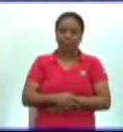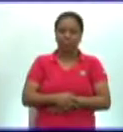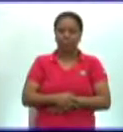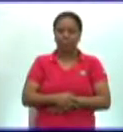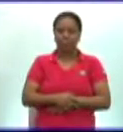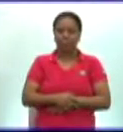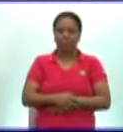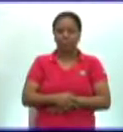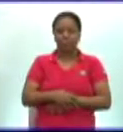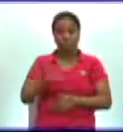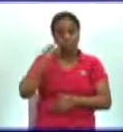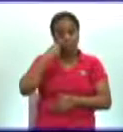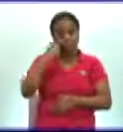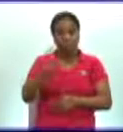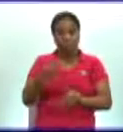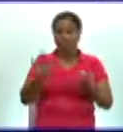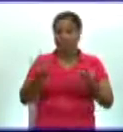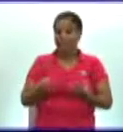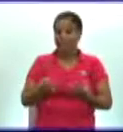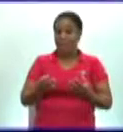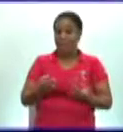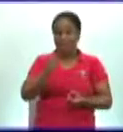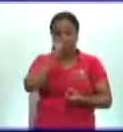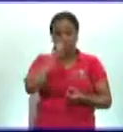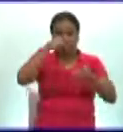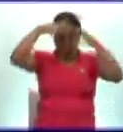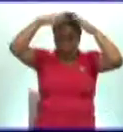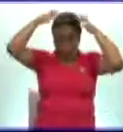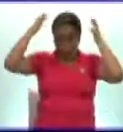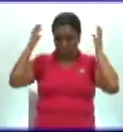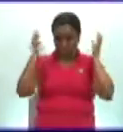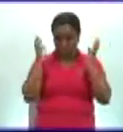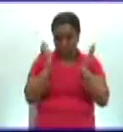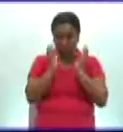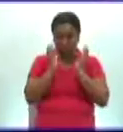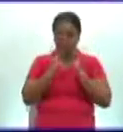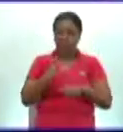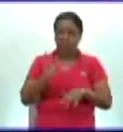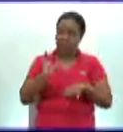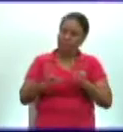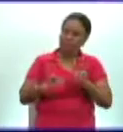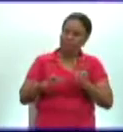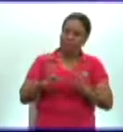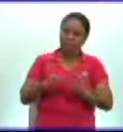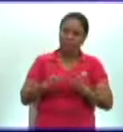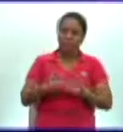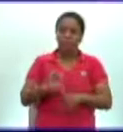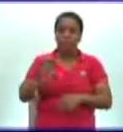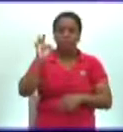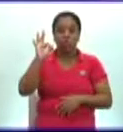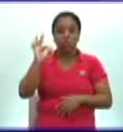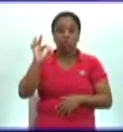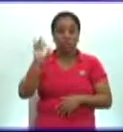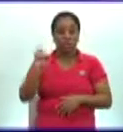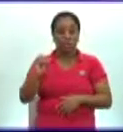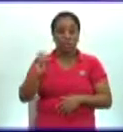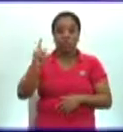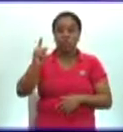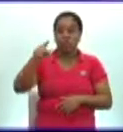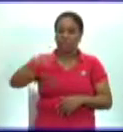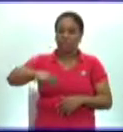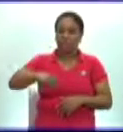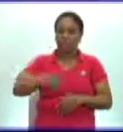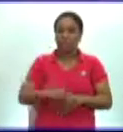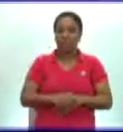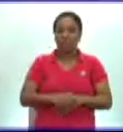del cosmonauta, pueden ponerla ahí, que es más o menos aproximadamente, vamos a poner un valor de 80 kilogramos. Y